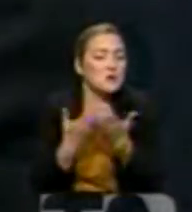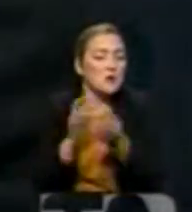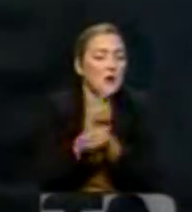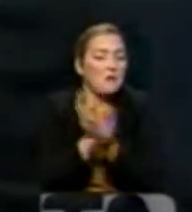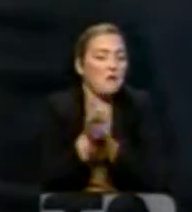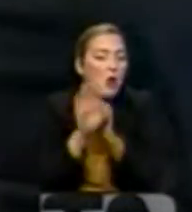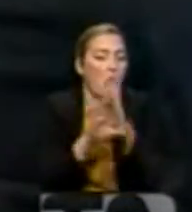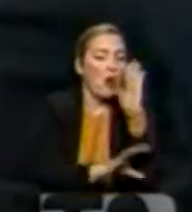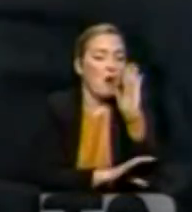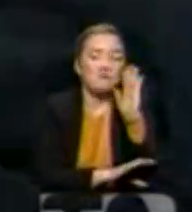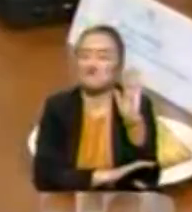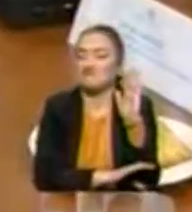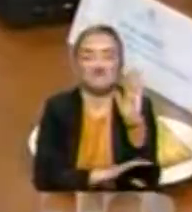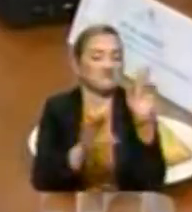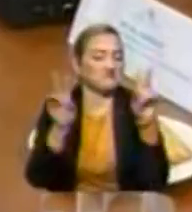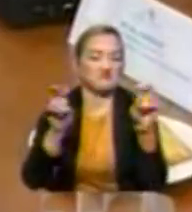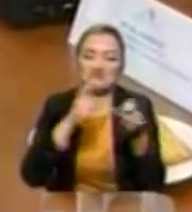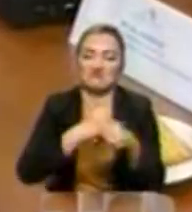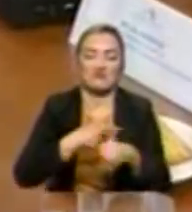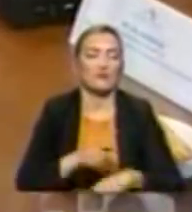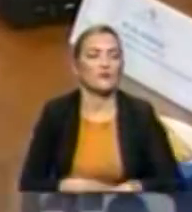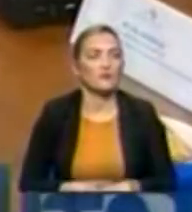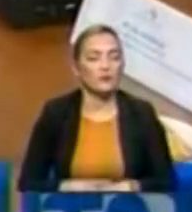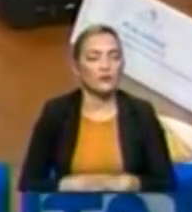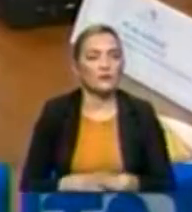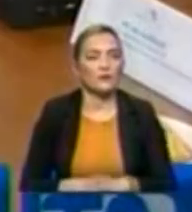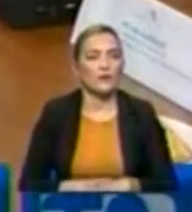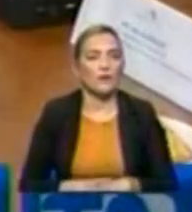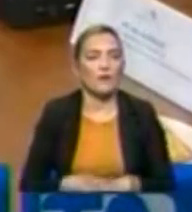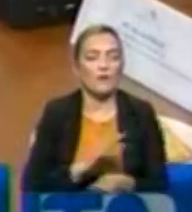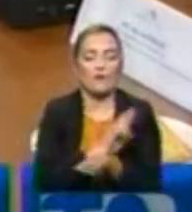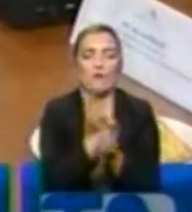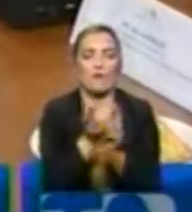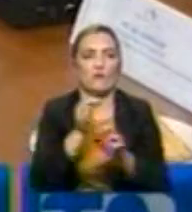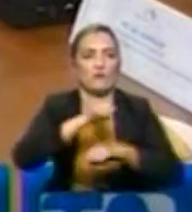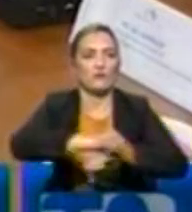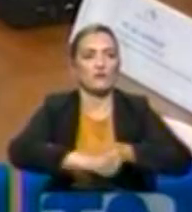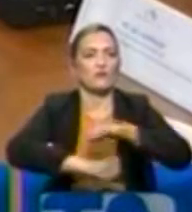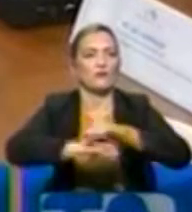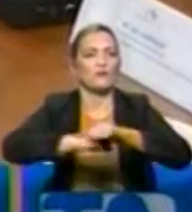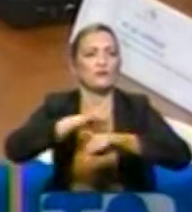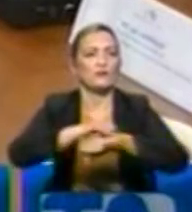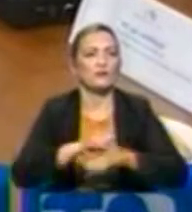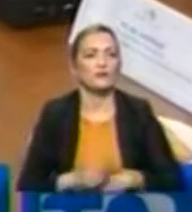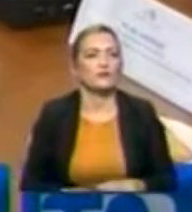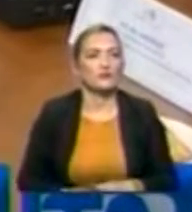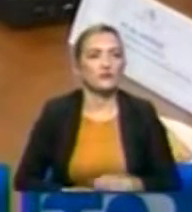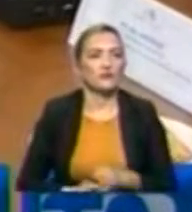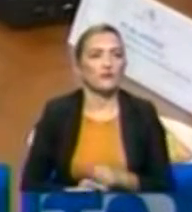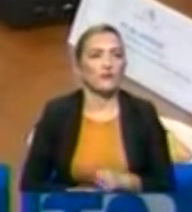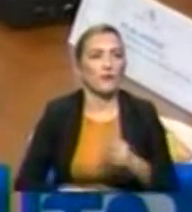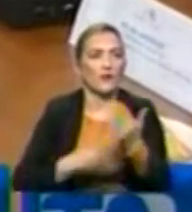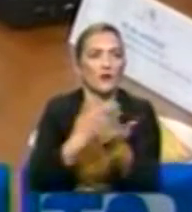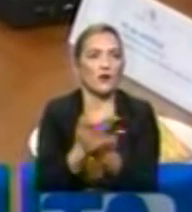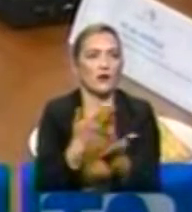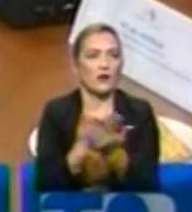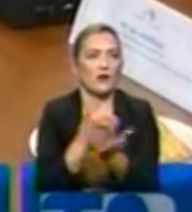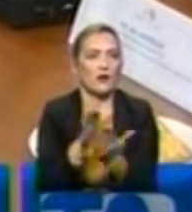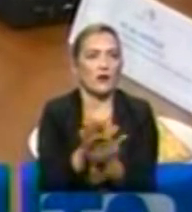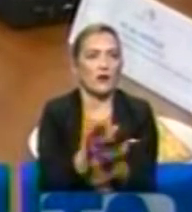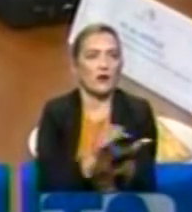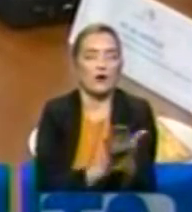la Constitución en ese tema. Me parece que esta reforma estructural debería ser presentada como un